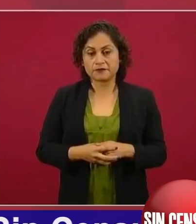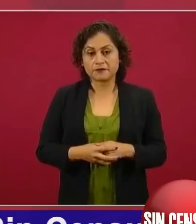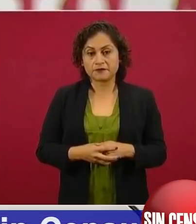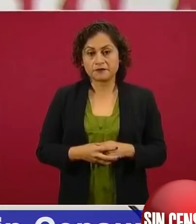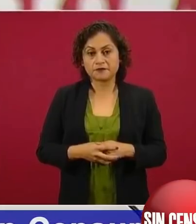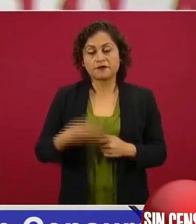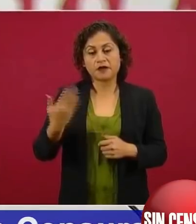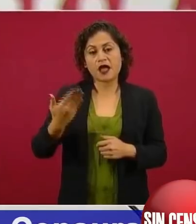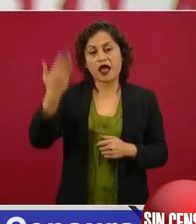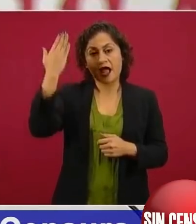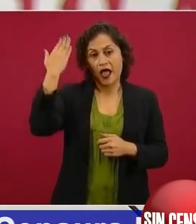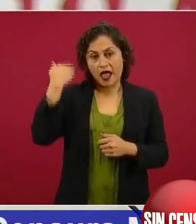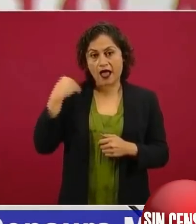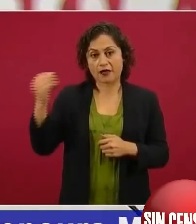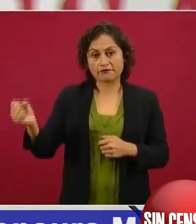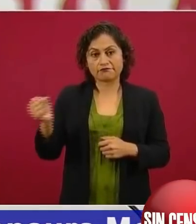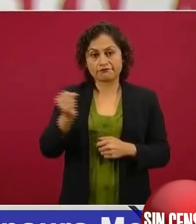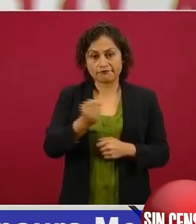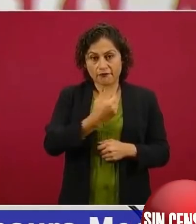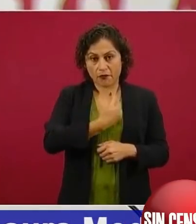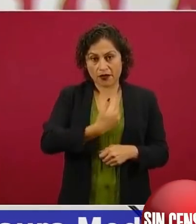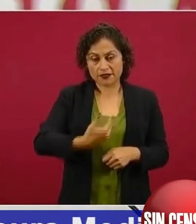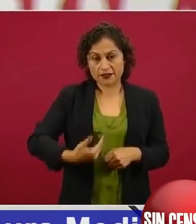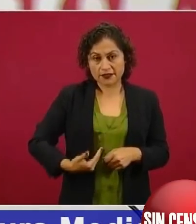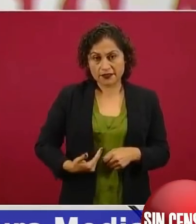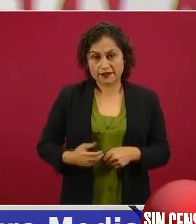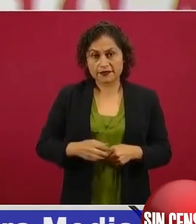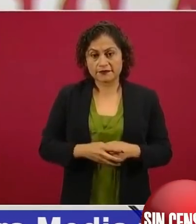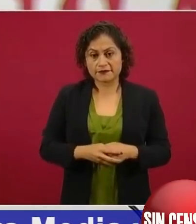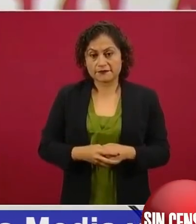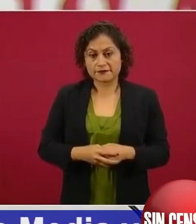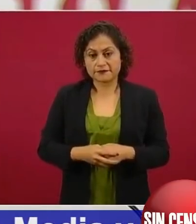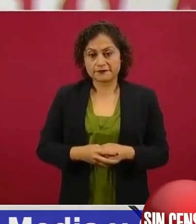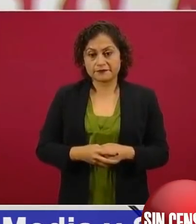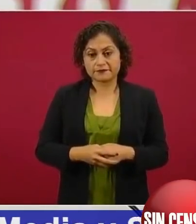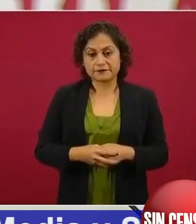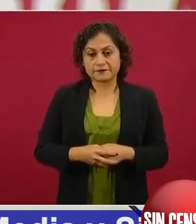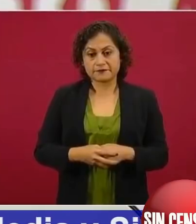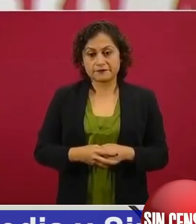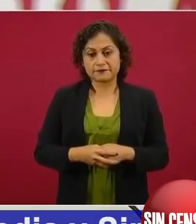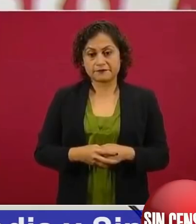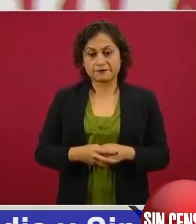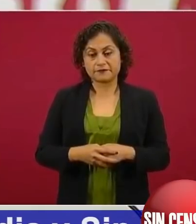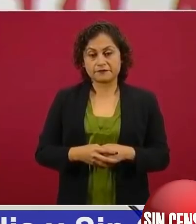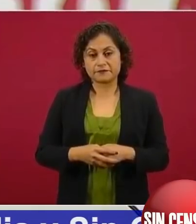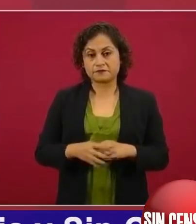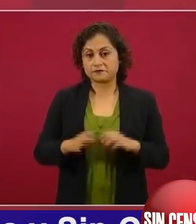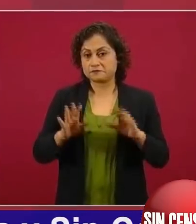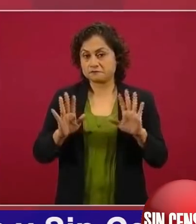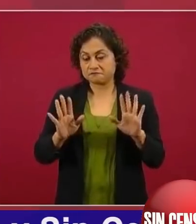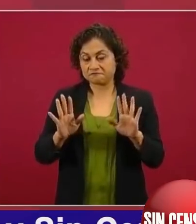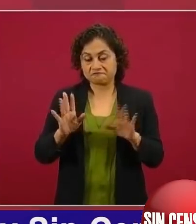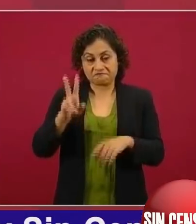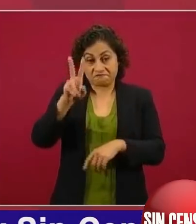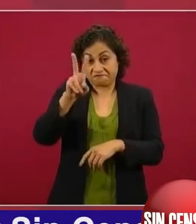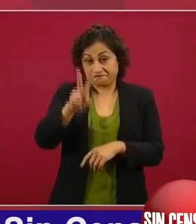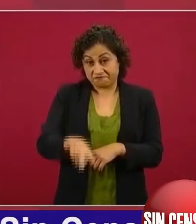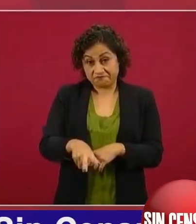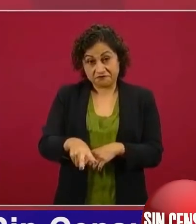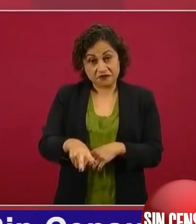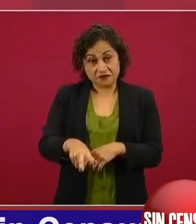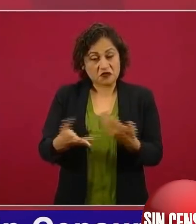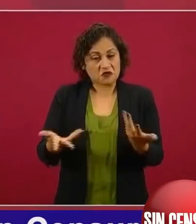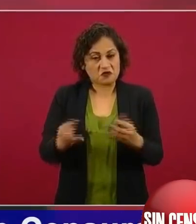estaba siendo impuesto como presidente, que no hay ninguna duda de que fue una elección